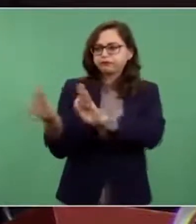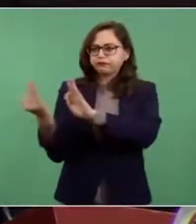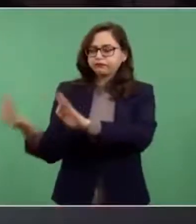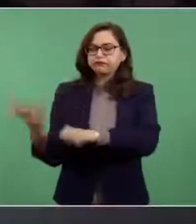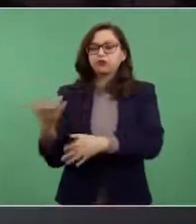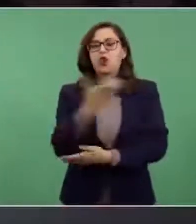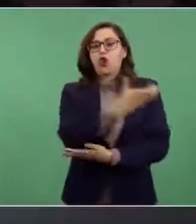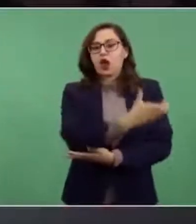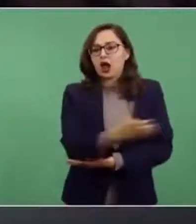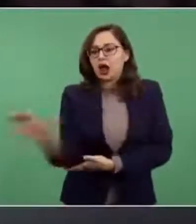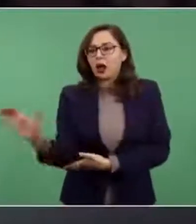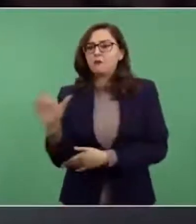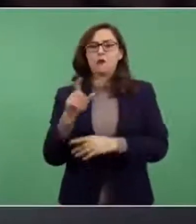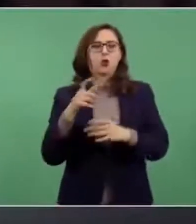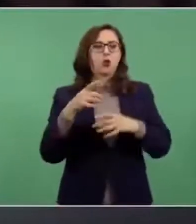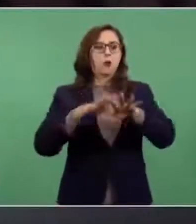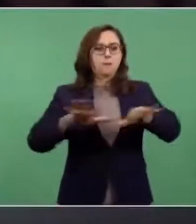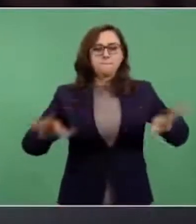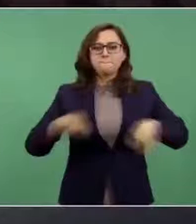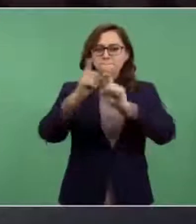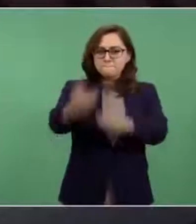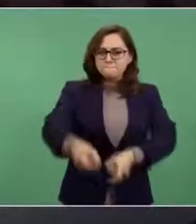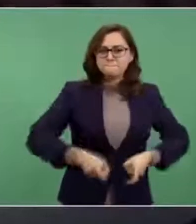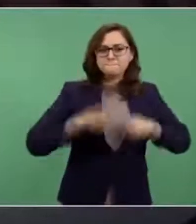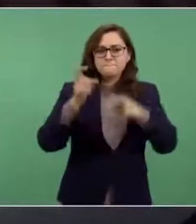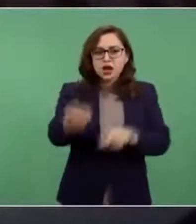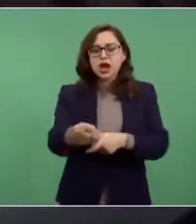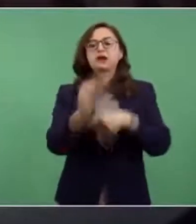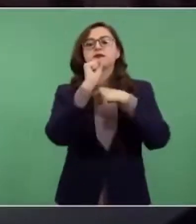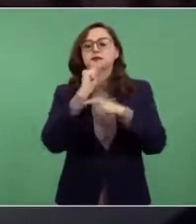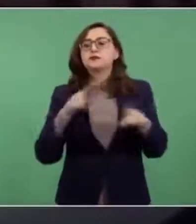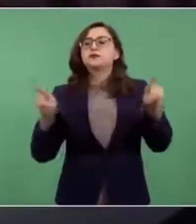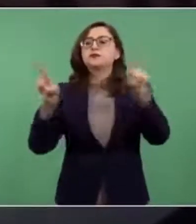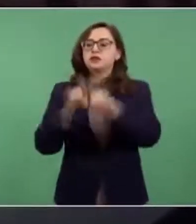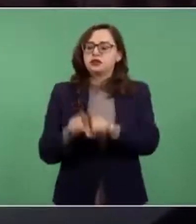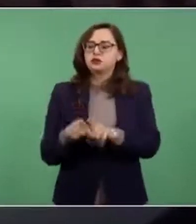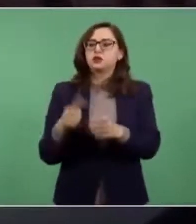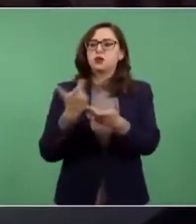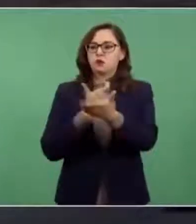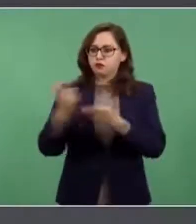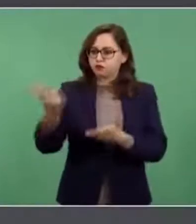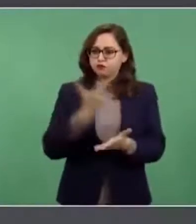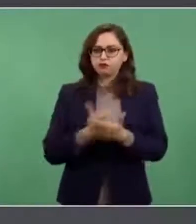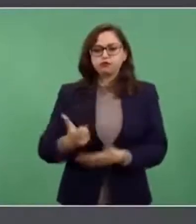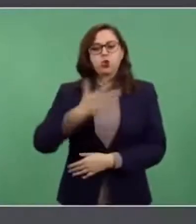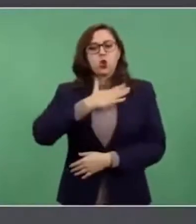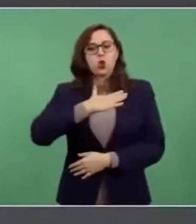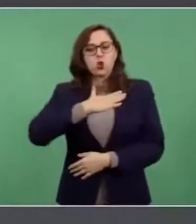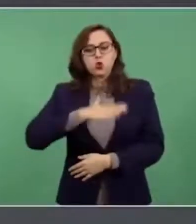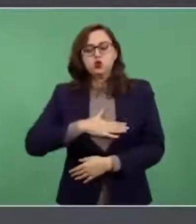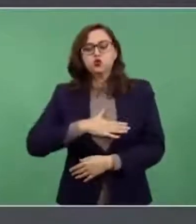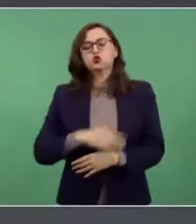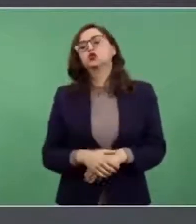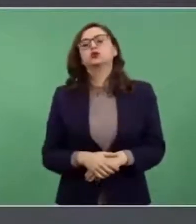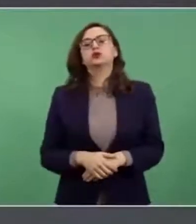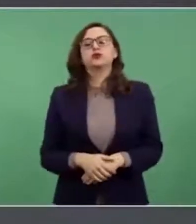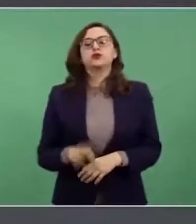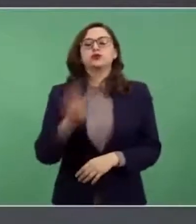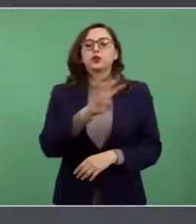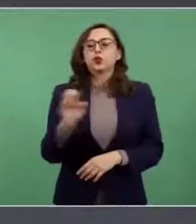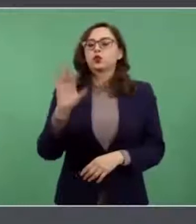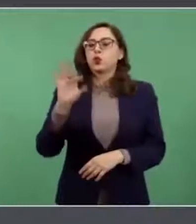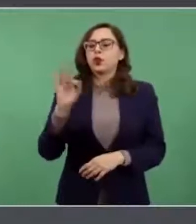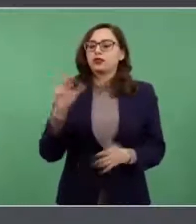productores y pescadores. Se restablecieron los precios de garantía. Apoyamos a